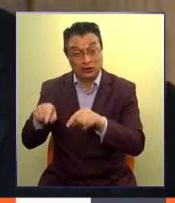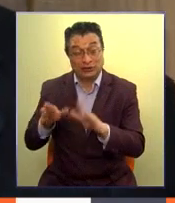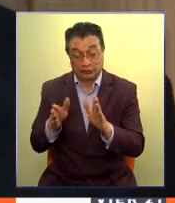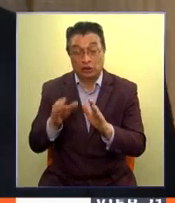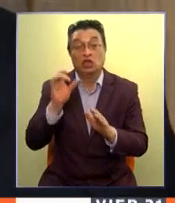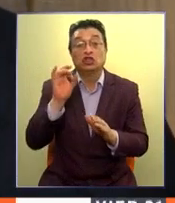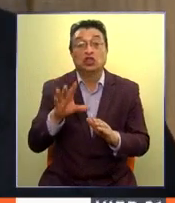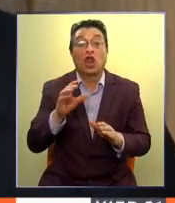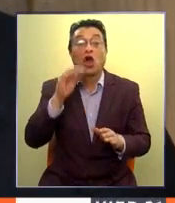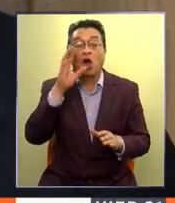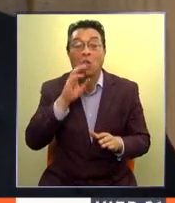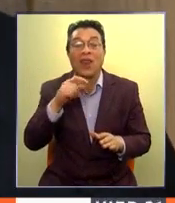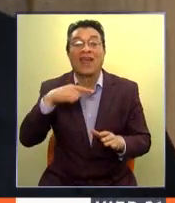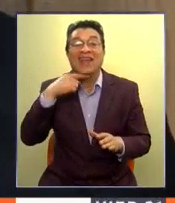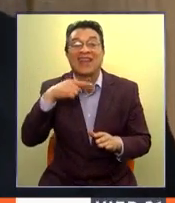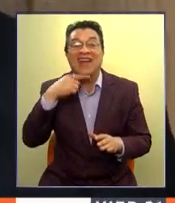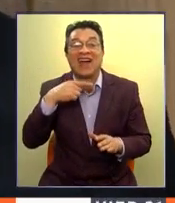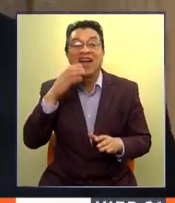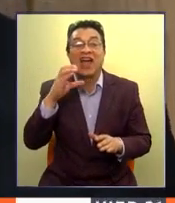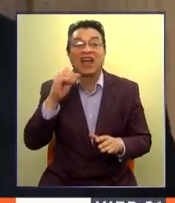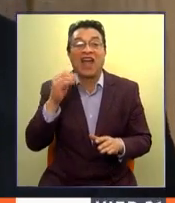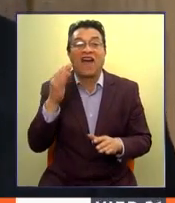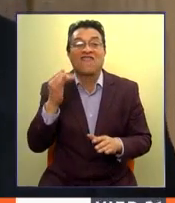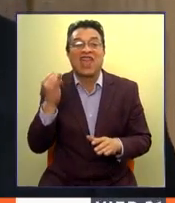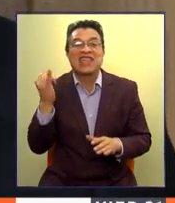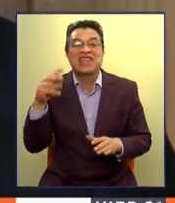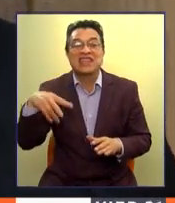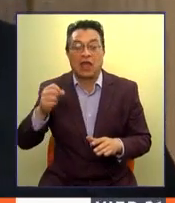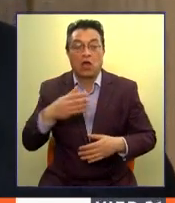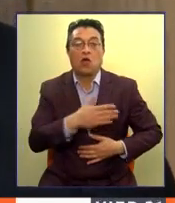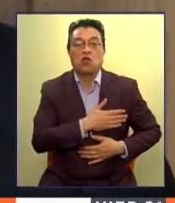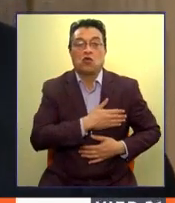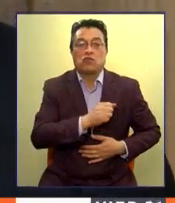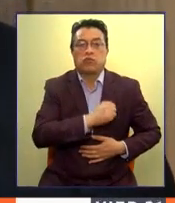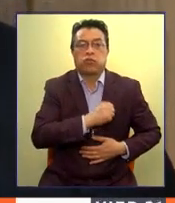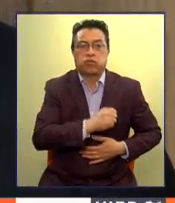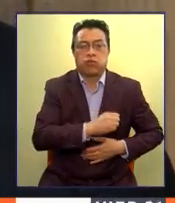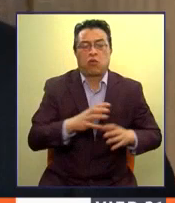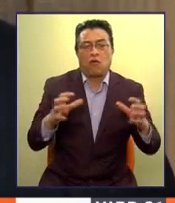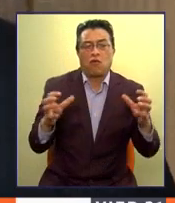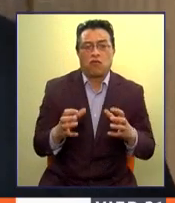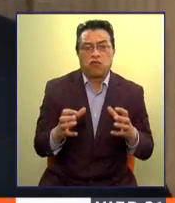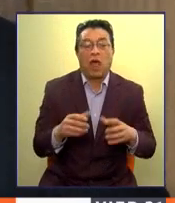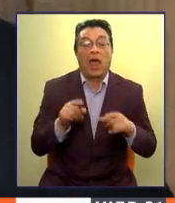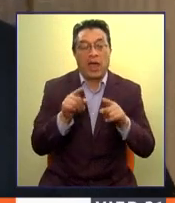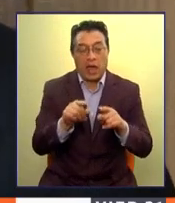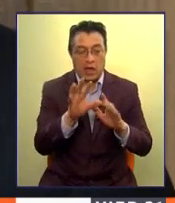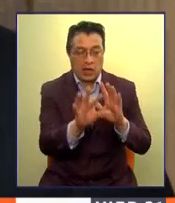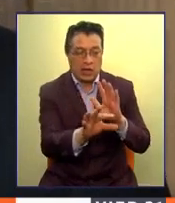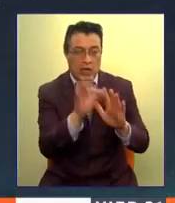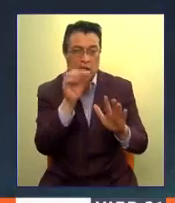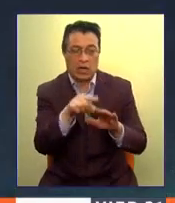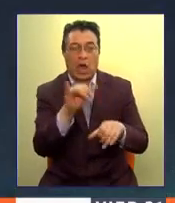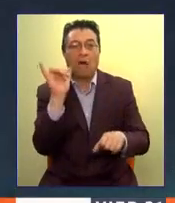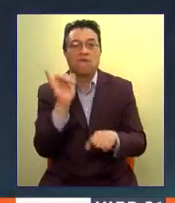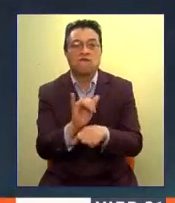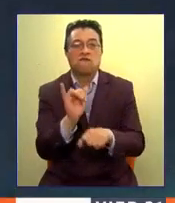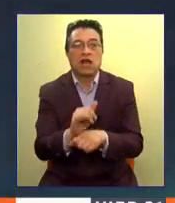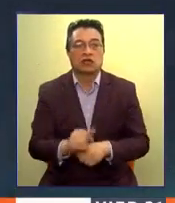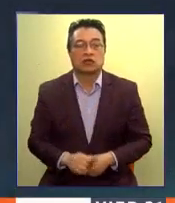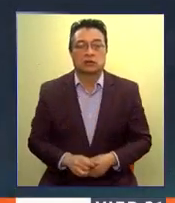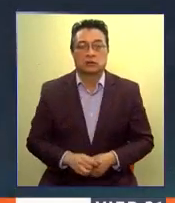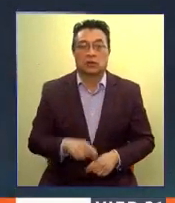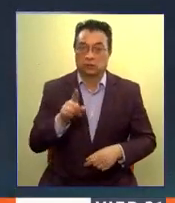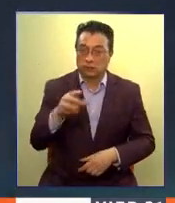cafeína y producía una arritmia cardíaca muy potente lo que nos permitió detectar justamente esta falsificación una